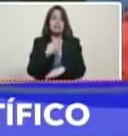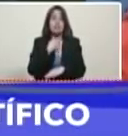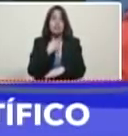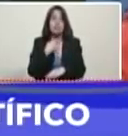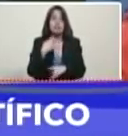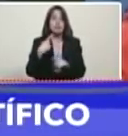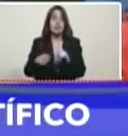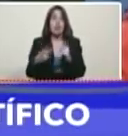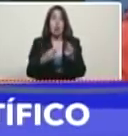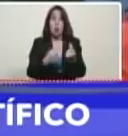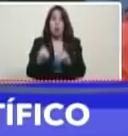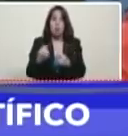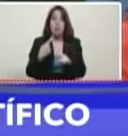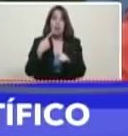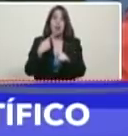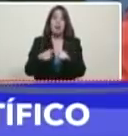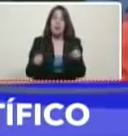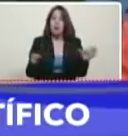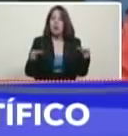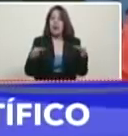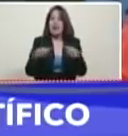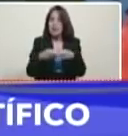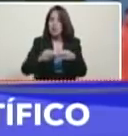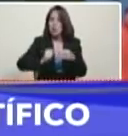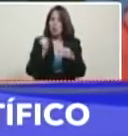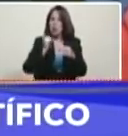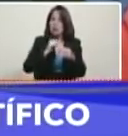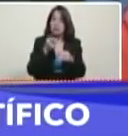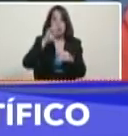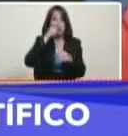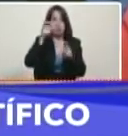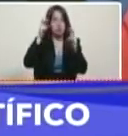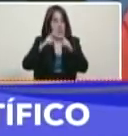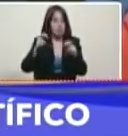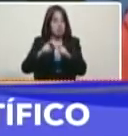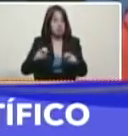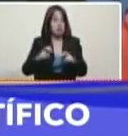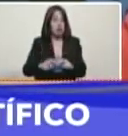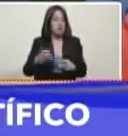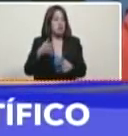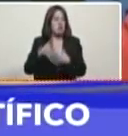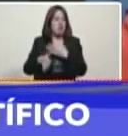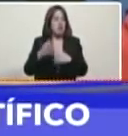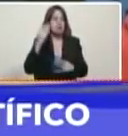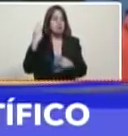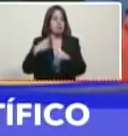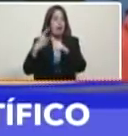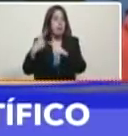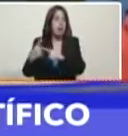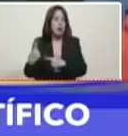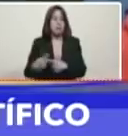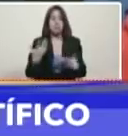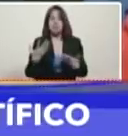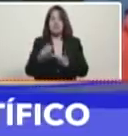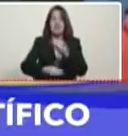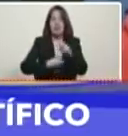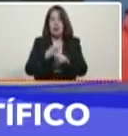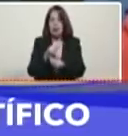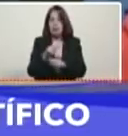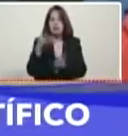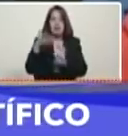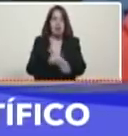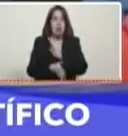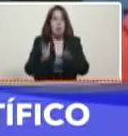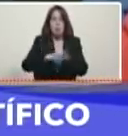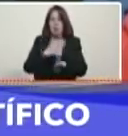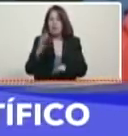dificultad económica, sino porque hay un equipo de compañeros y compañeras investigando el delito, investigando dónde sucede, cuáles son sus causas